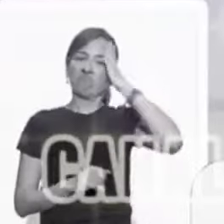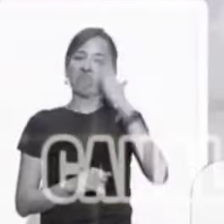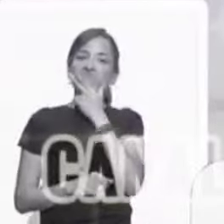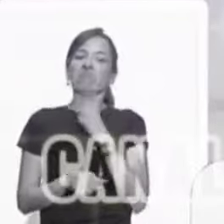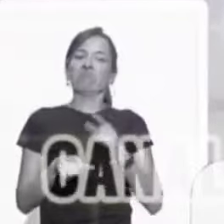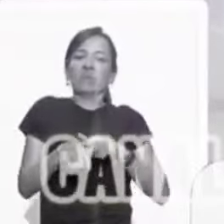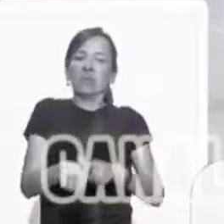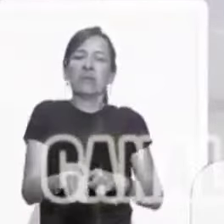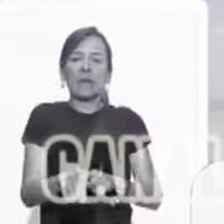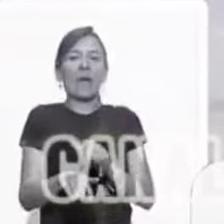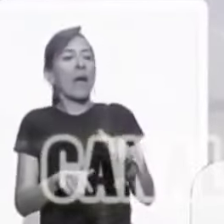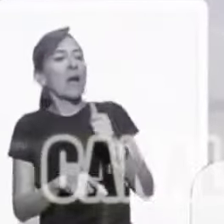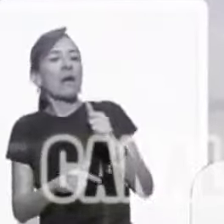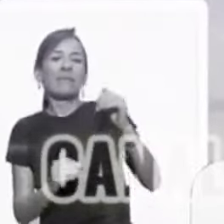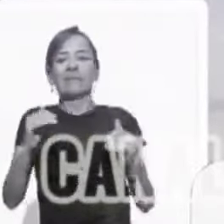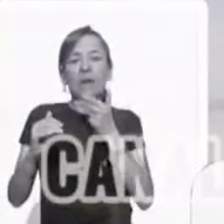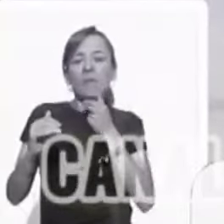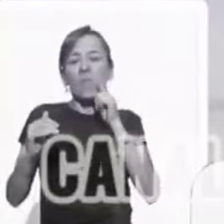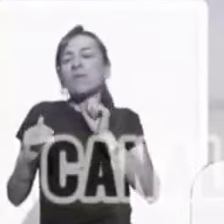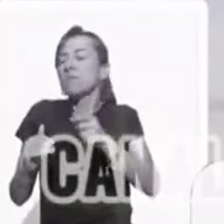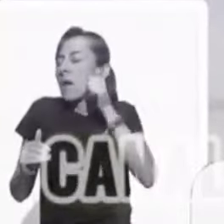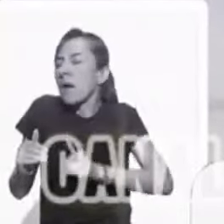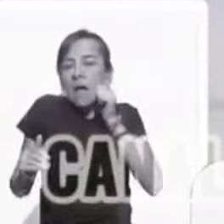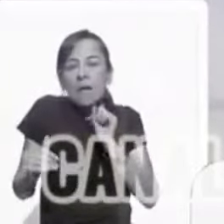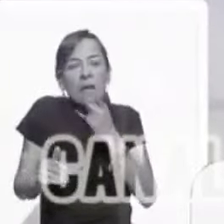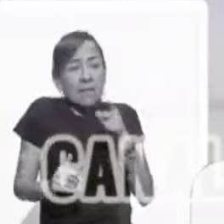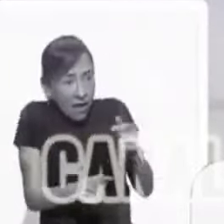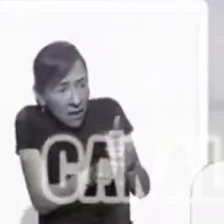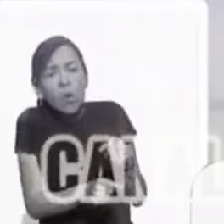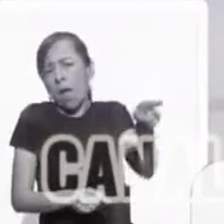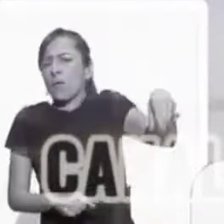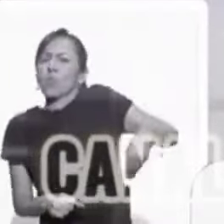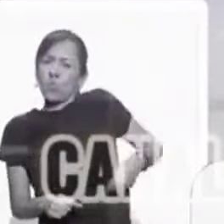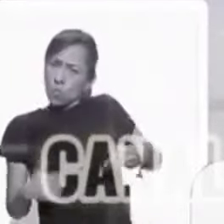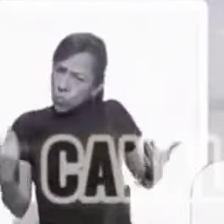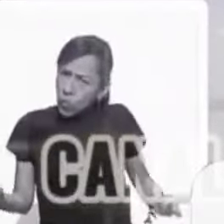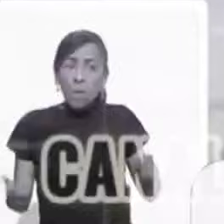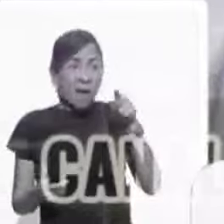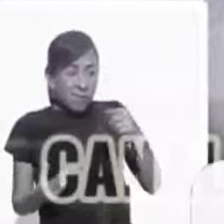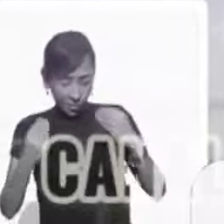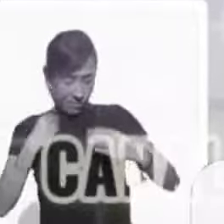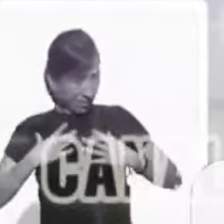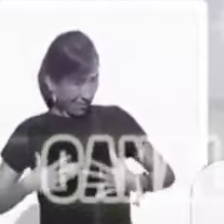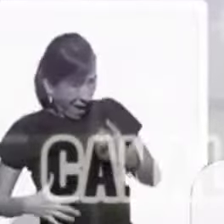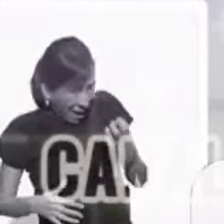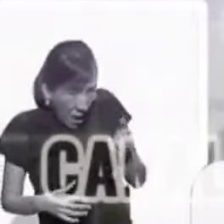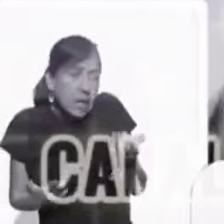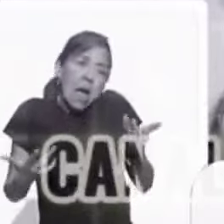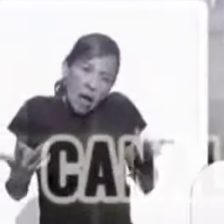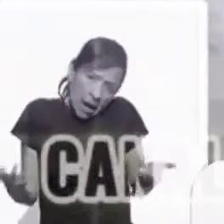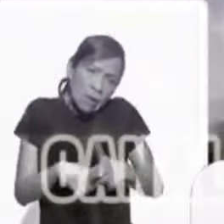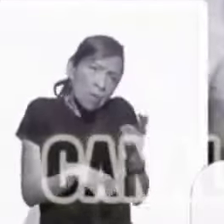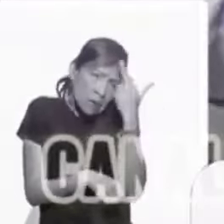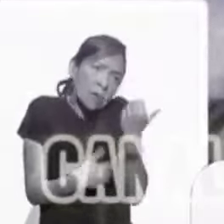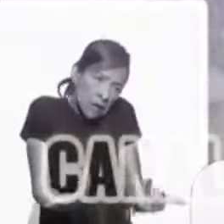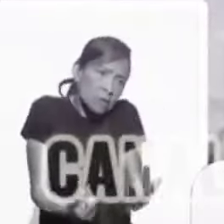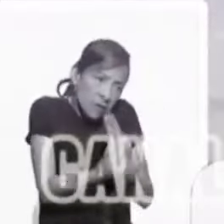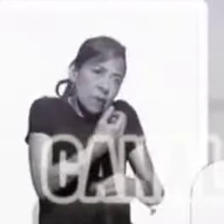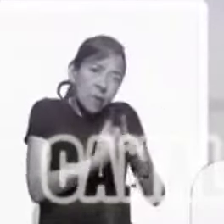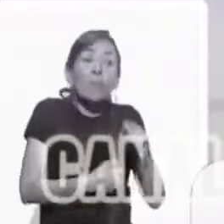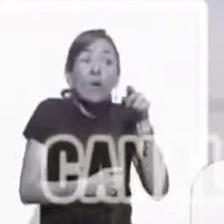que por ejemplo muchas veces se culpe a las mujeres de las violencias que sufren se diga Bueno como vestías de esta manera o como fuiste eh a altas horas de la